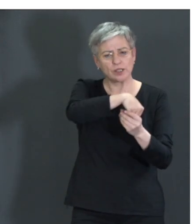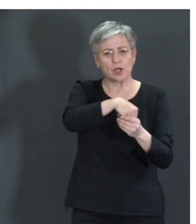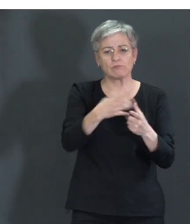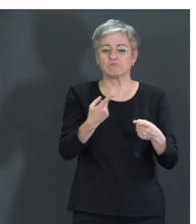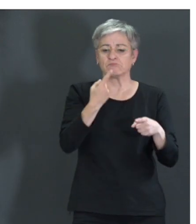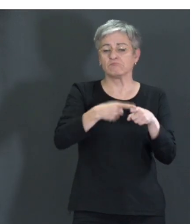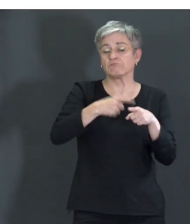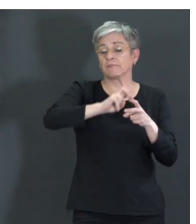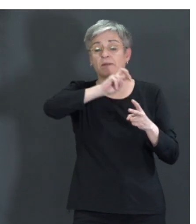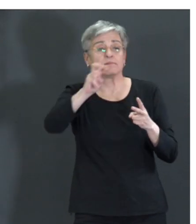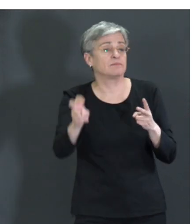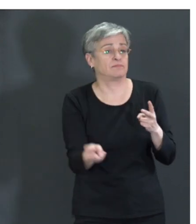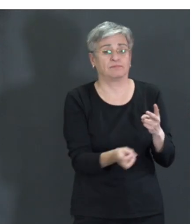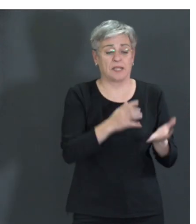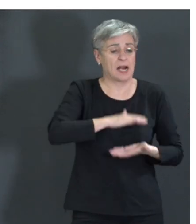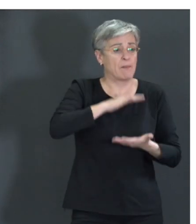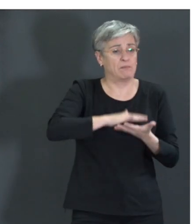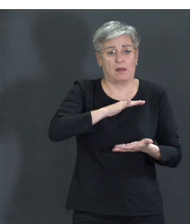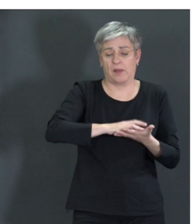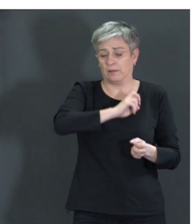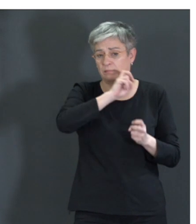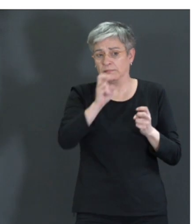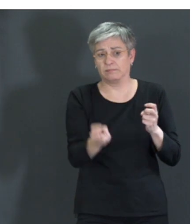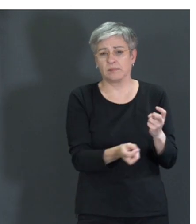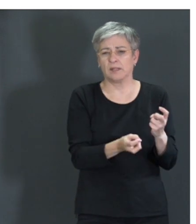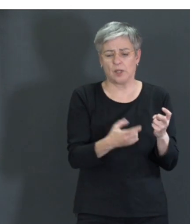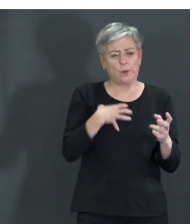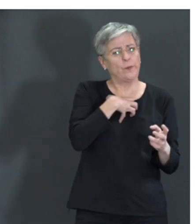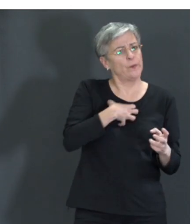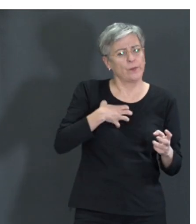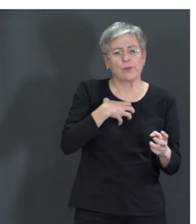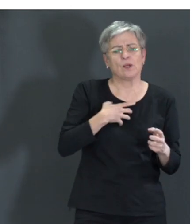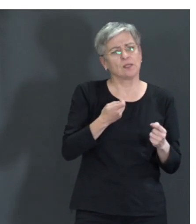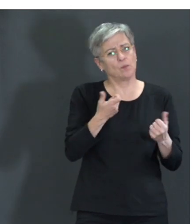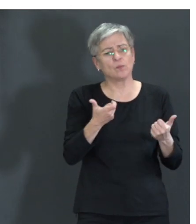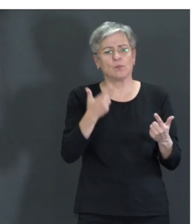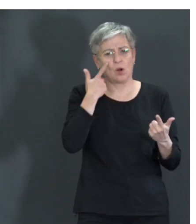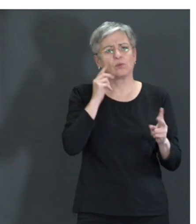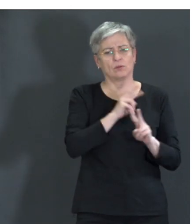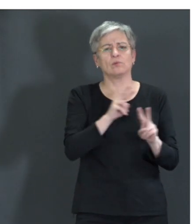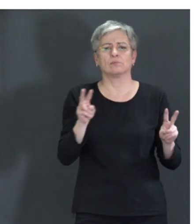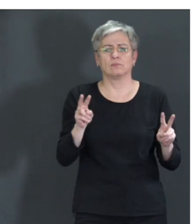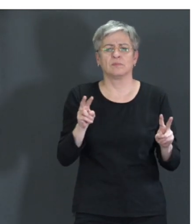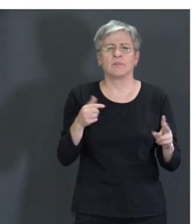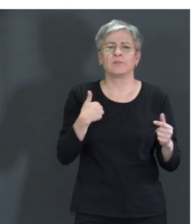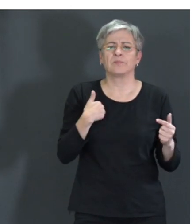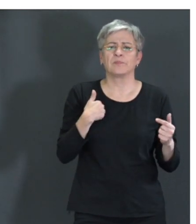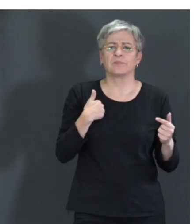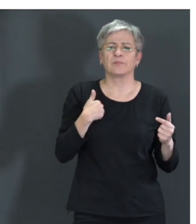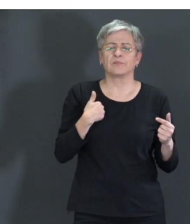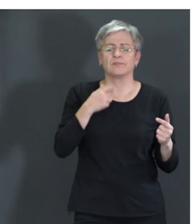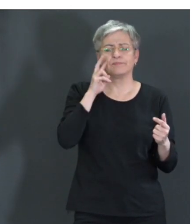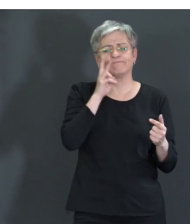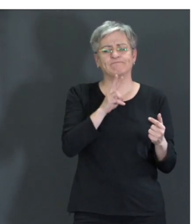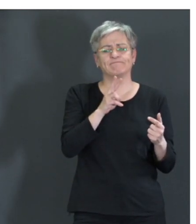con diferentes capacidades y esto nos está costando un poco, ¿no? Pero sí que es verdad que cada vez